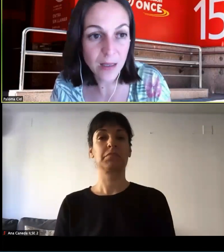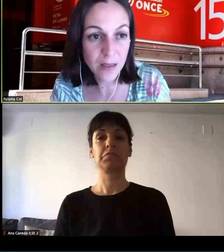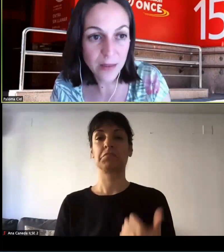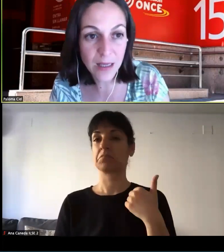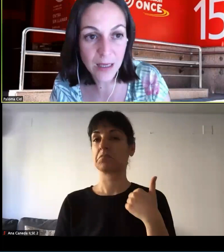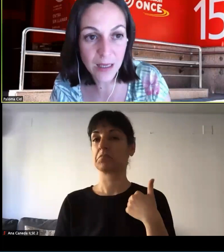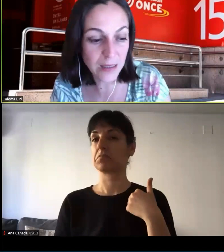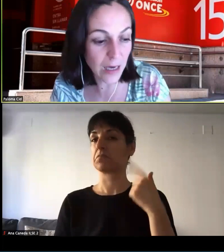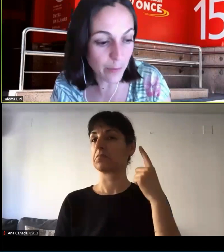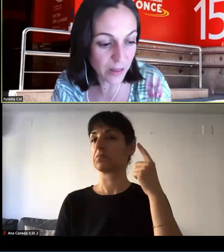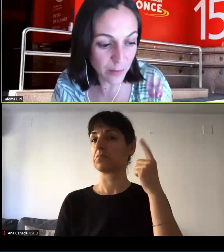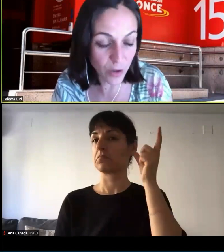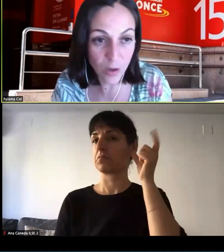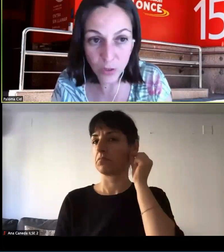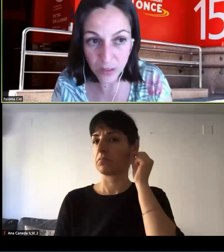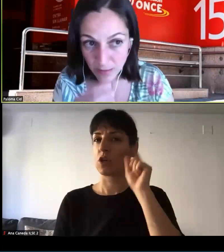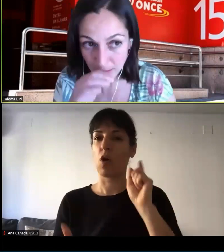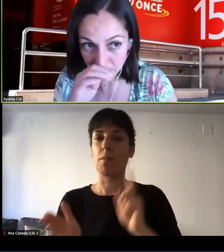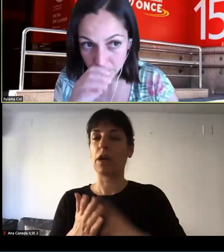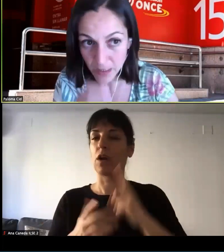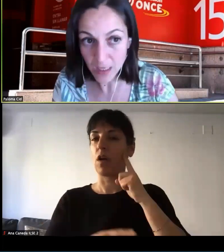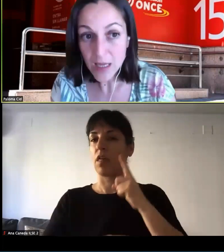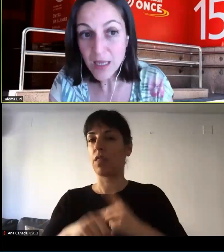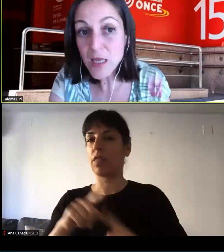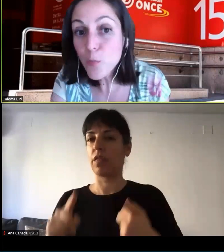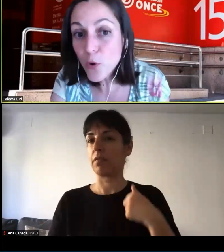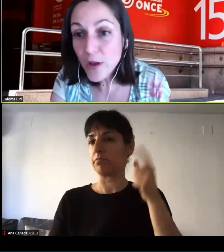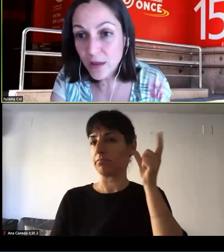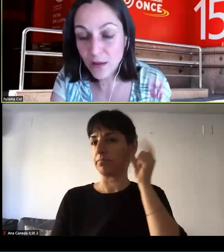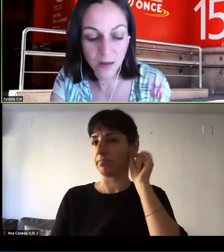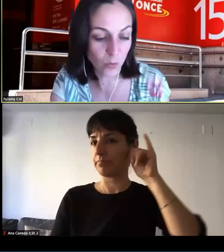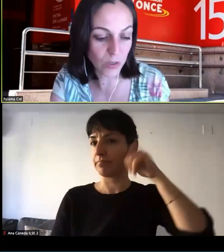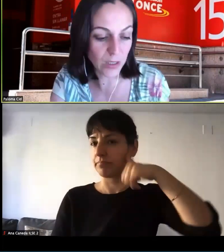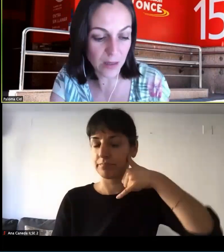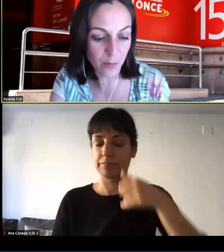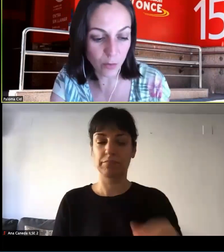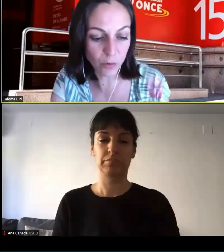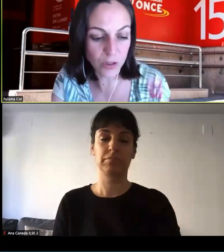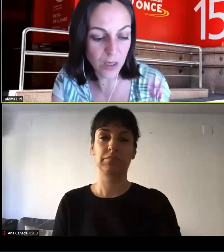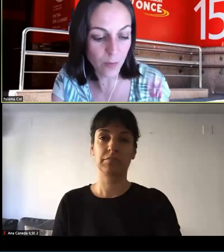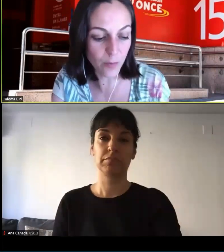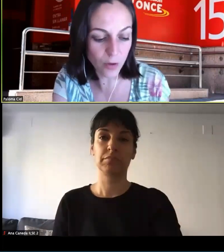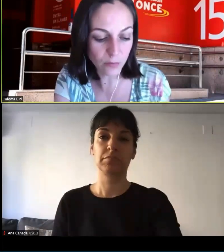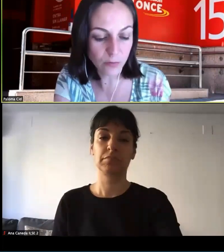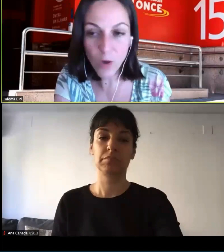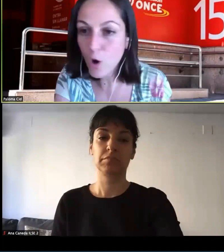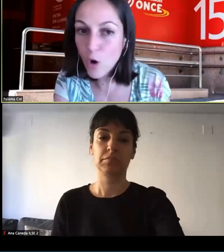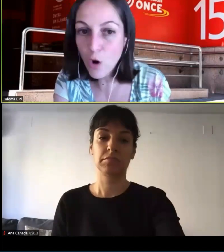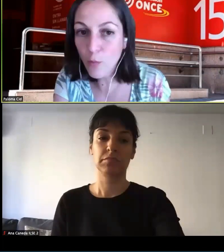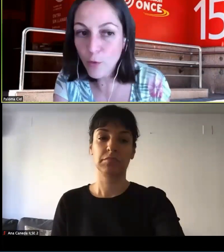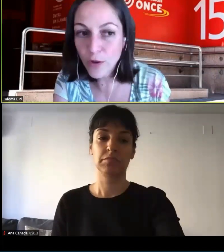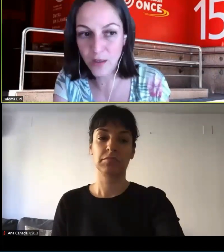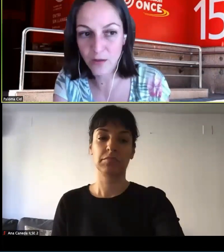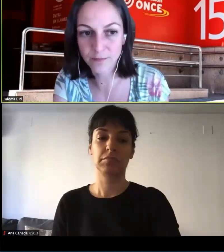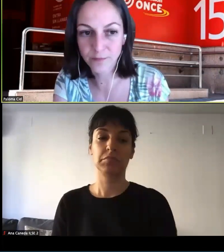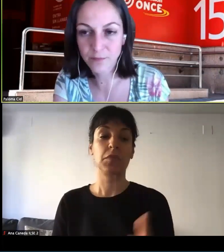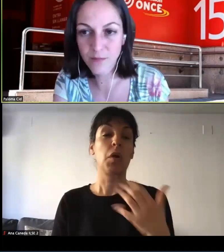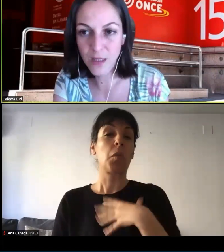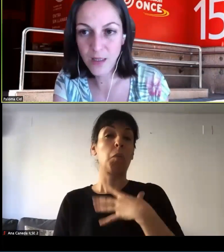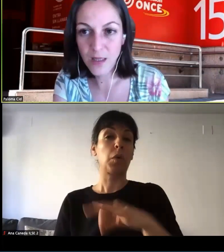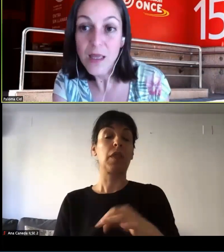parcial de la percepción auditiva y puede que utilice productos de apoyo o puede que